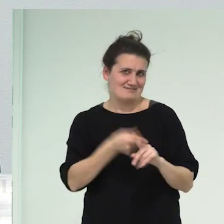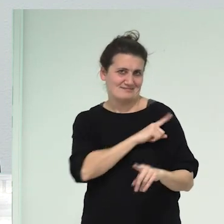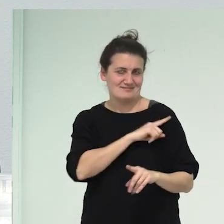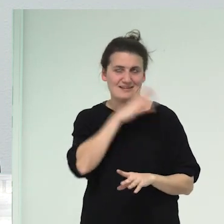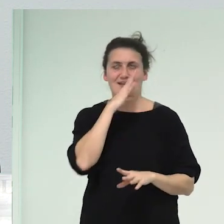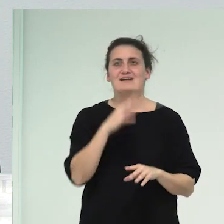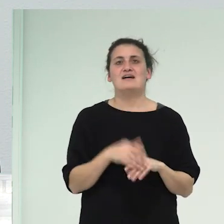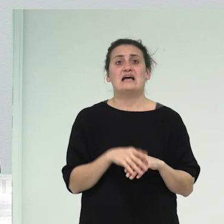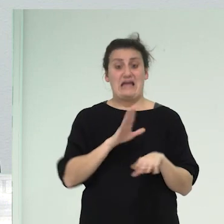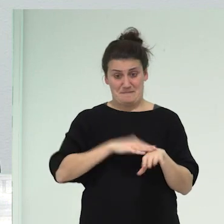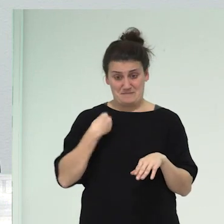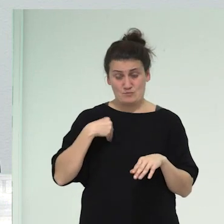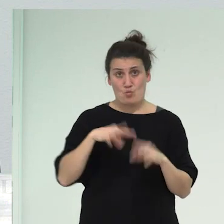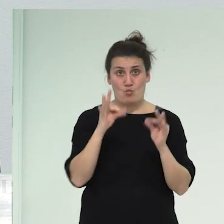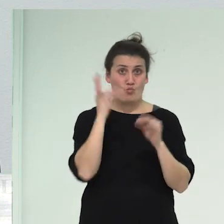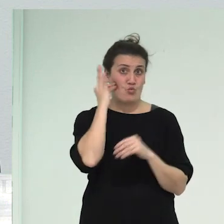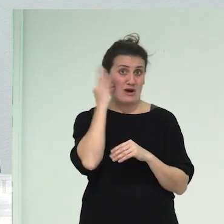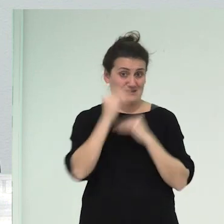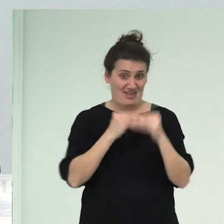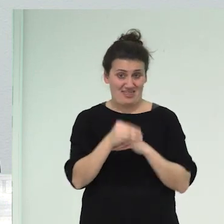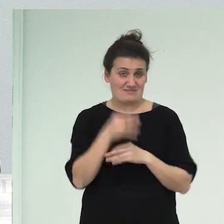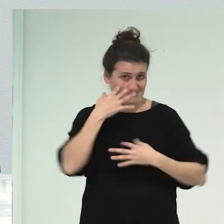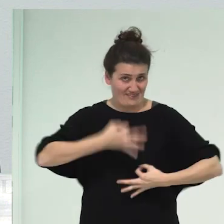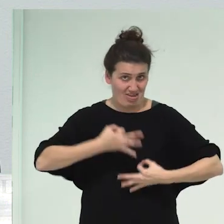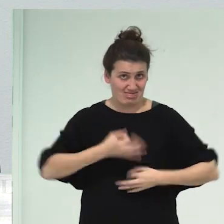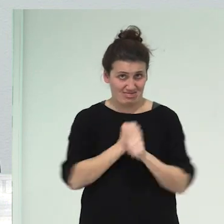hacen nuestras prendas de vestir.